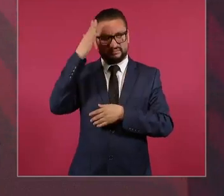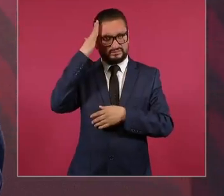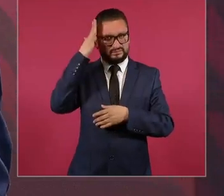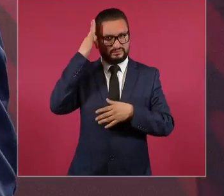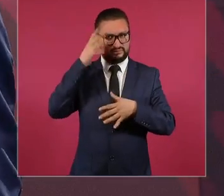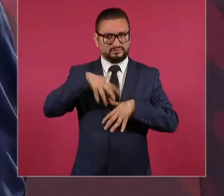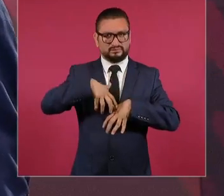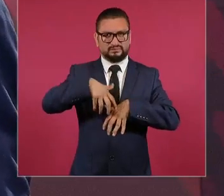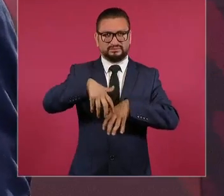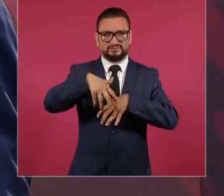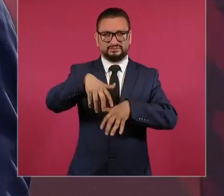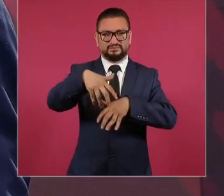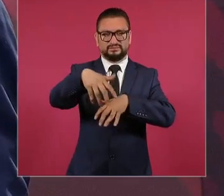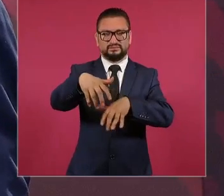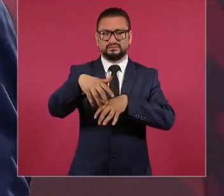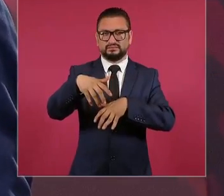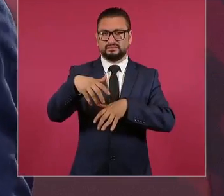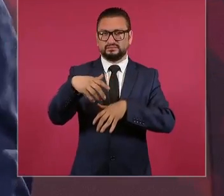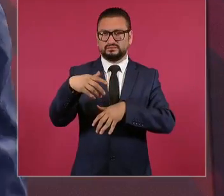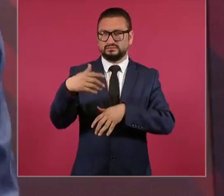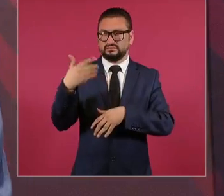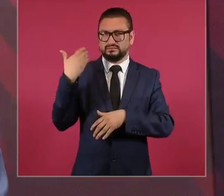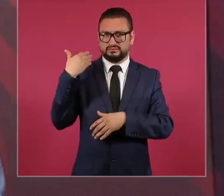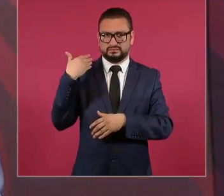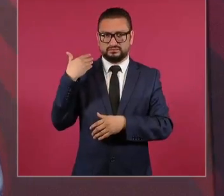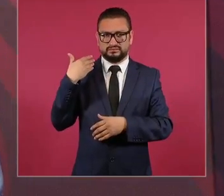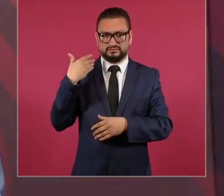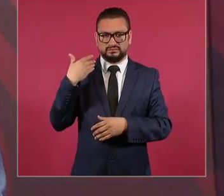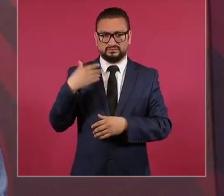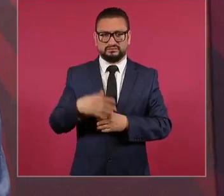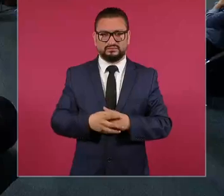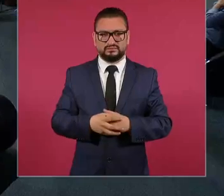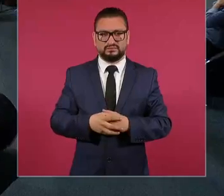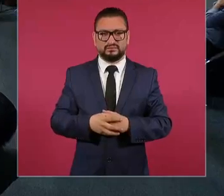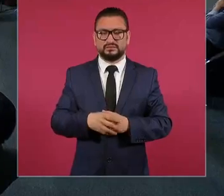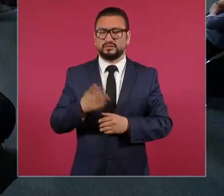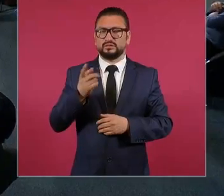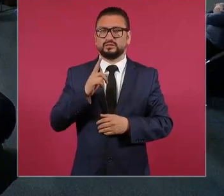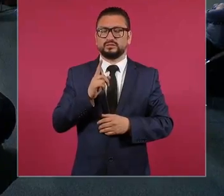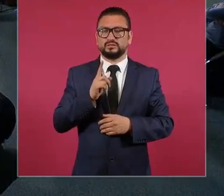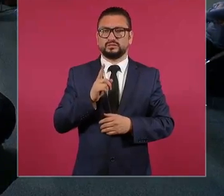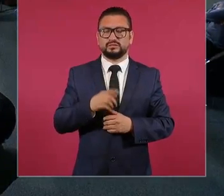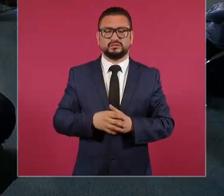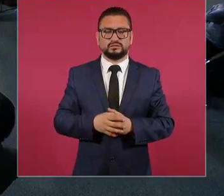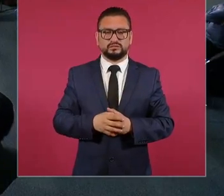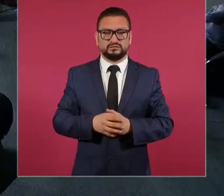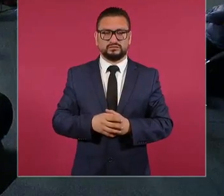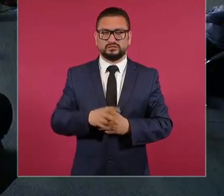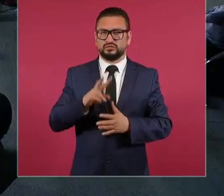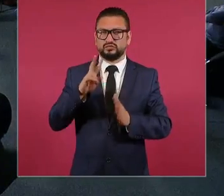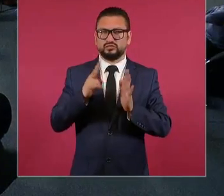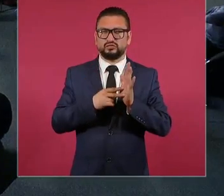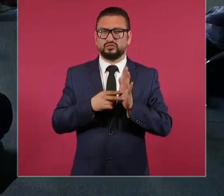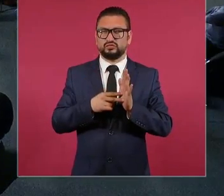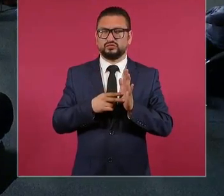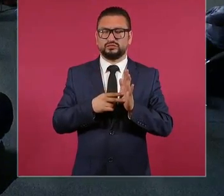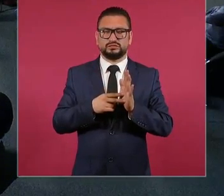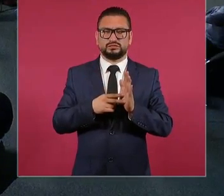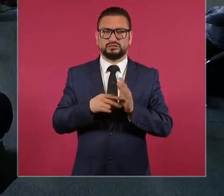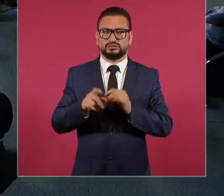no el anterior no el 2022